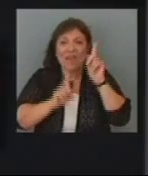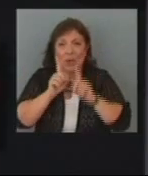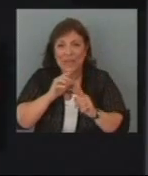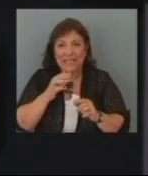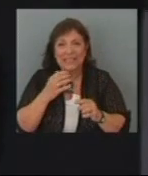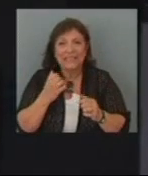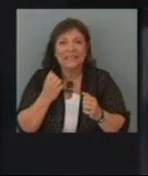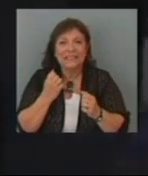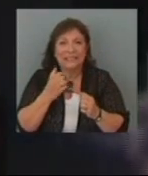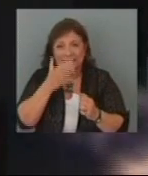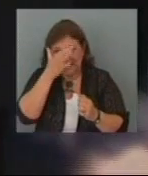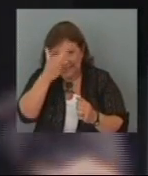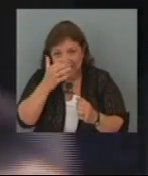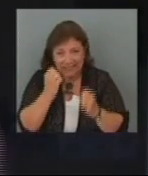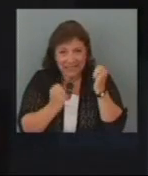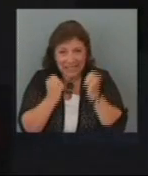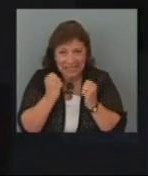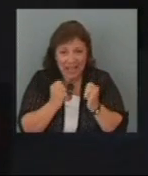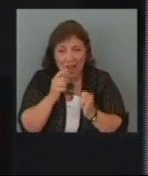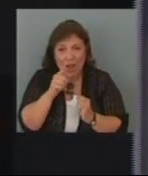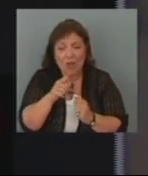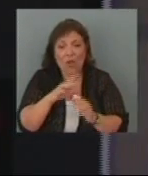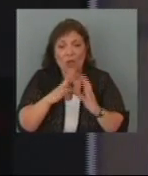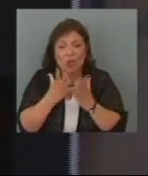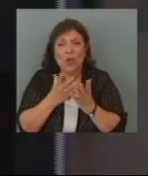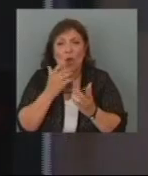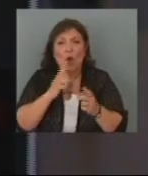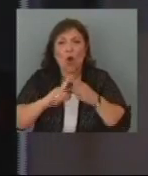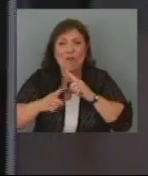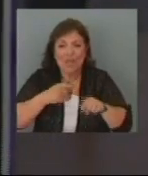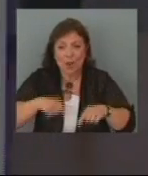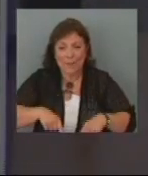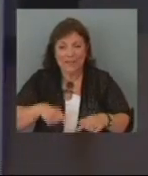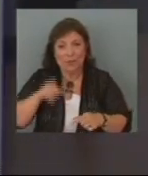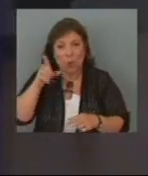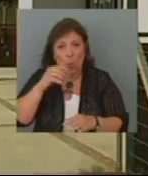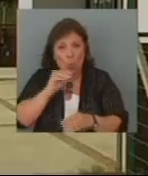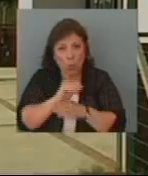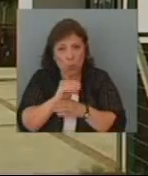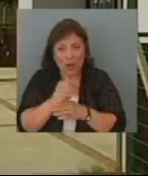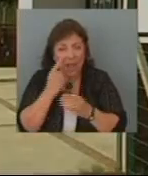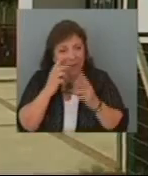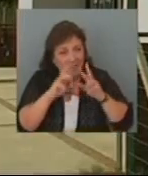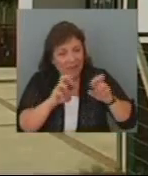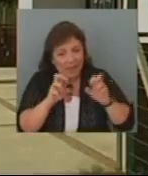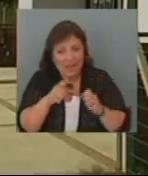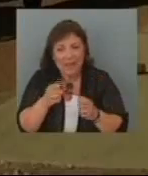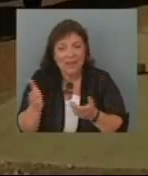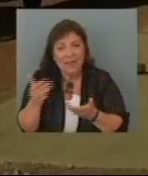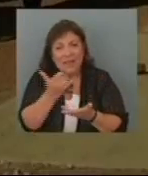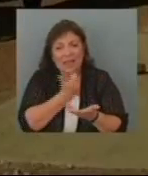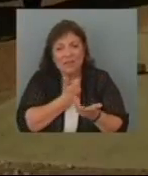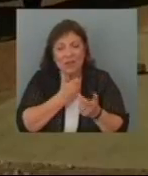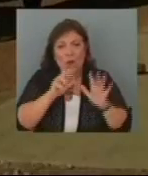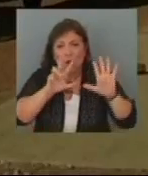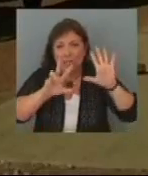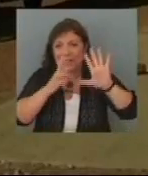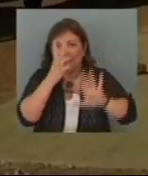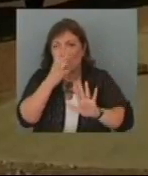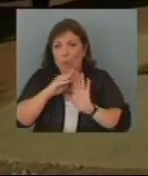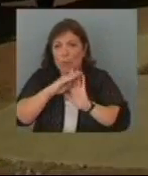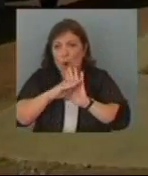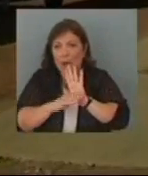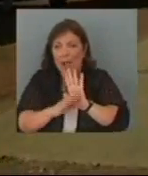Ciencias Sociales de la Universidad de la República en convenio con el Ministerio de Educación y Cultura. Se recolectó información respecto a 82